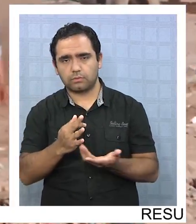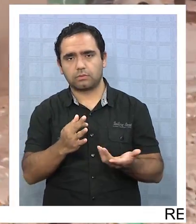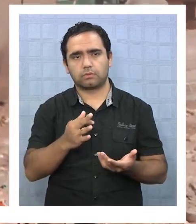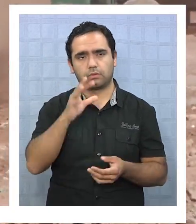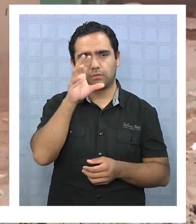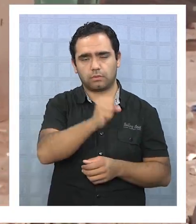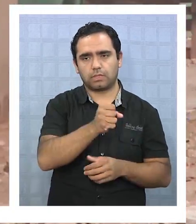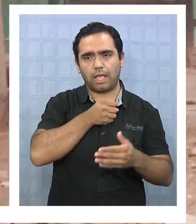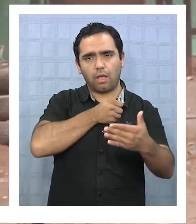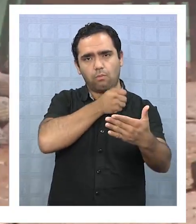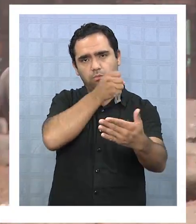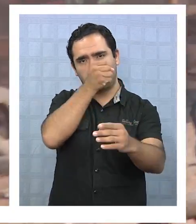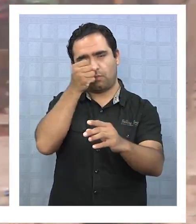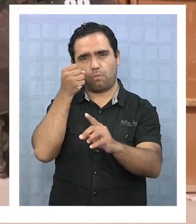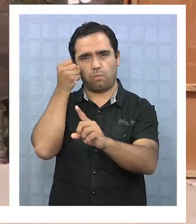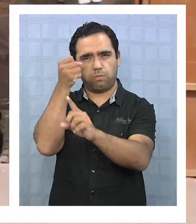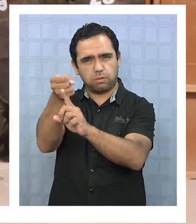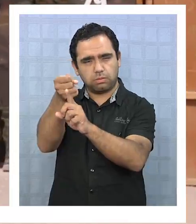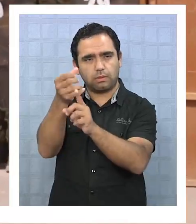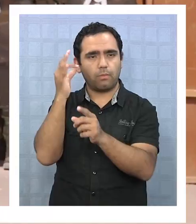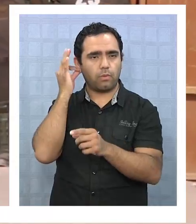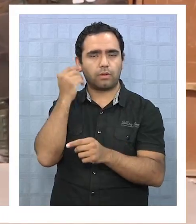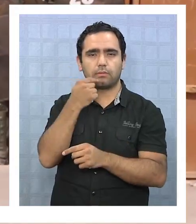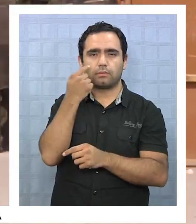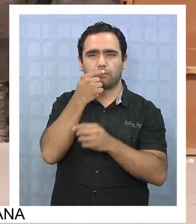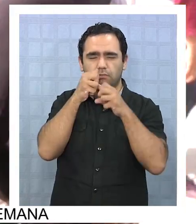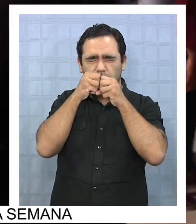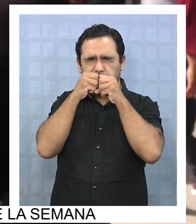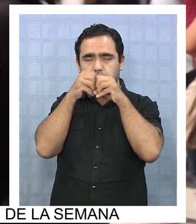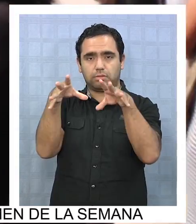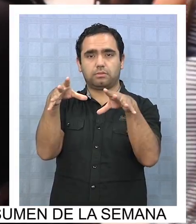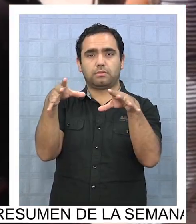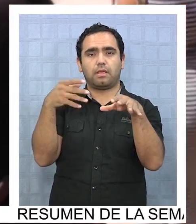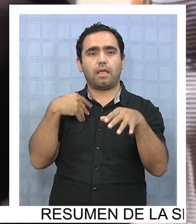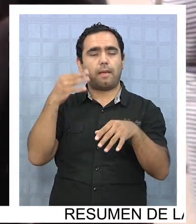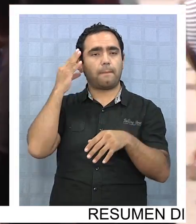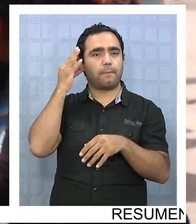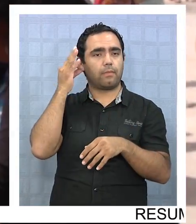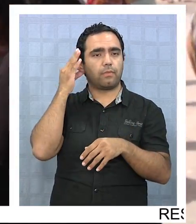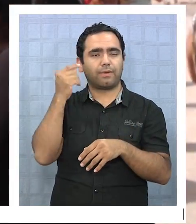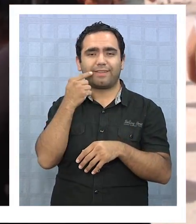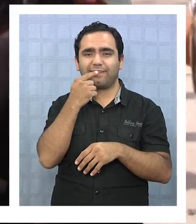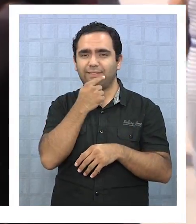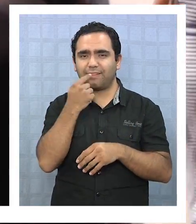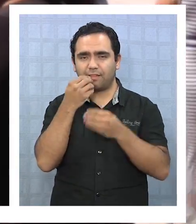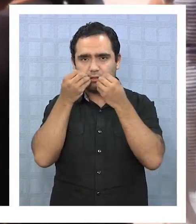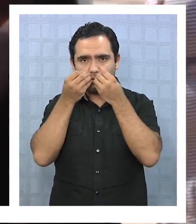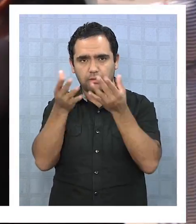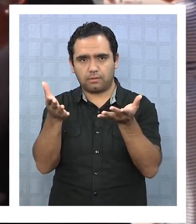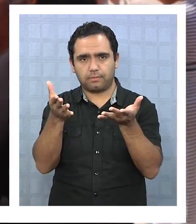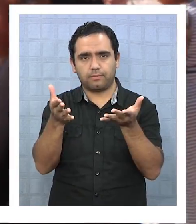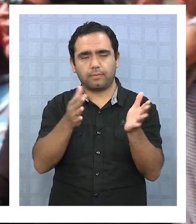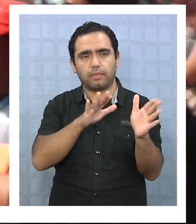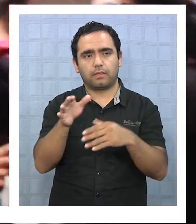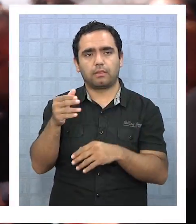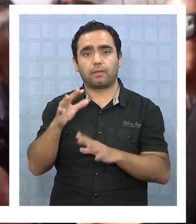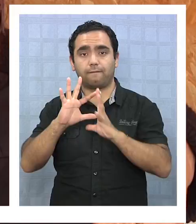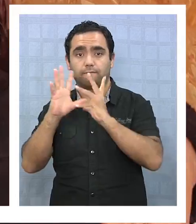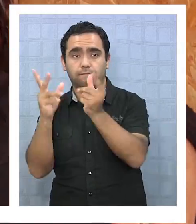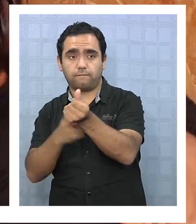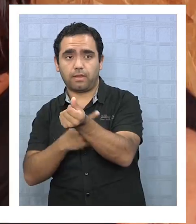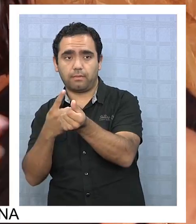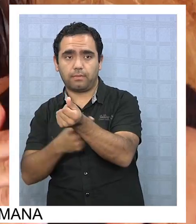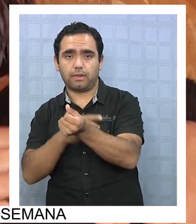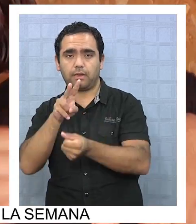certero, que le reventó prácticamente la boca y le sacó todos los dientes frontales a Vicky. La familia de Vicky